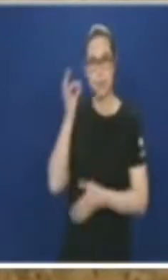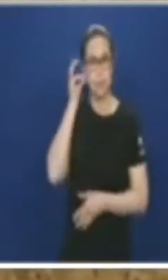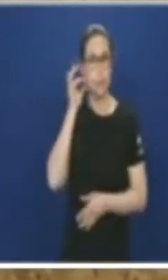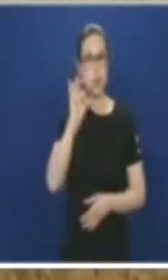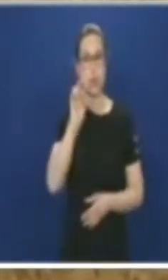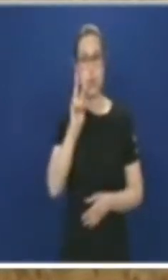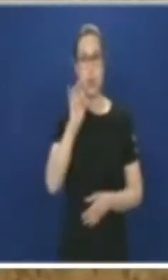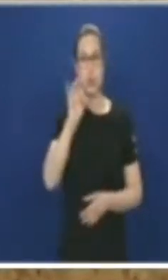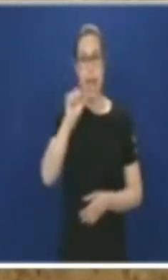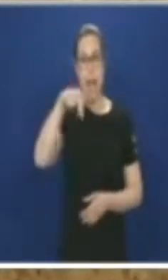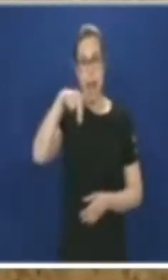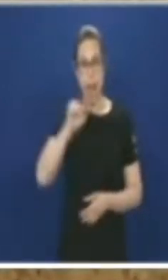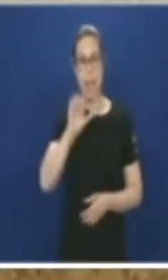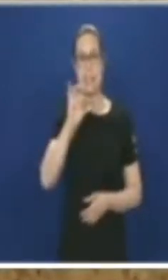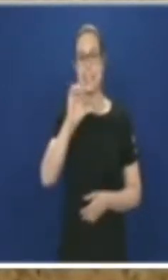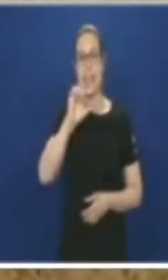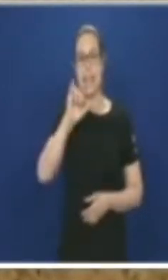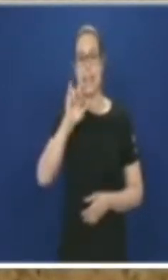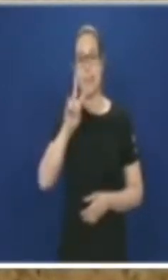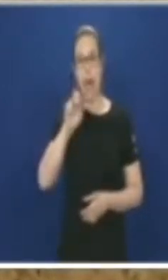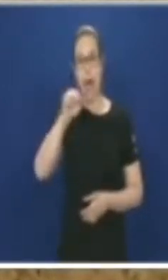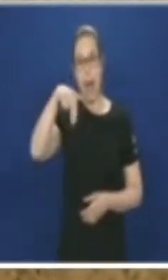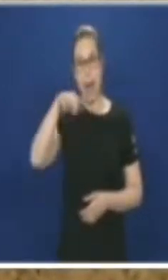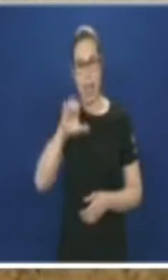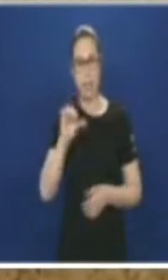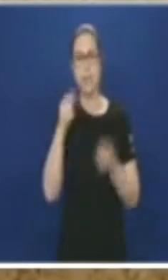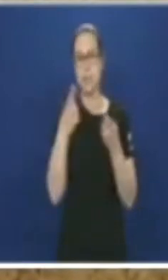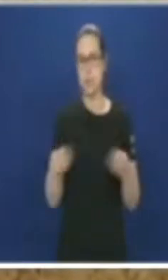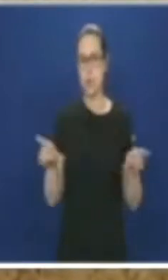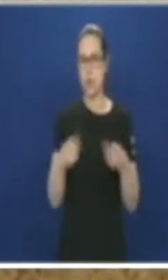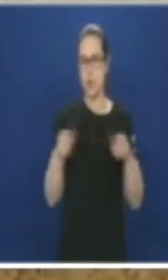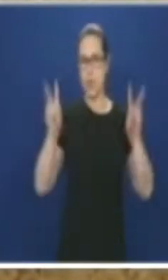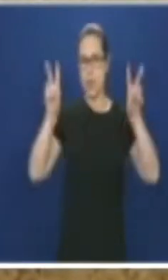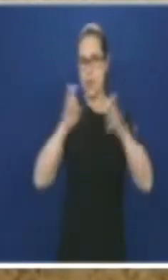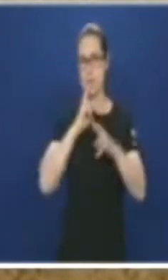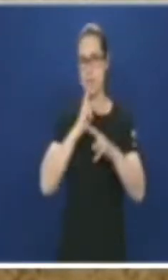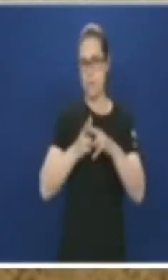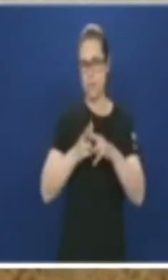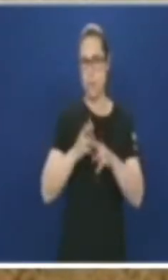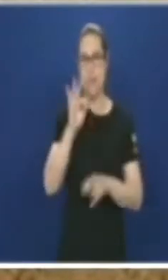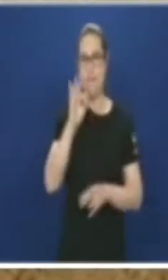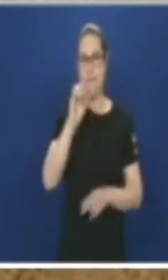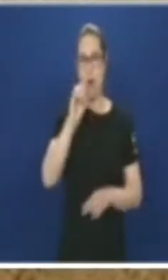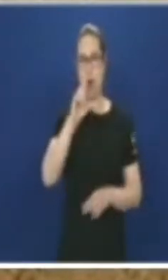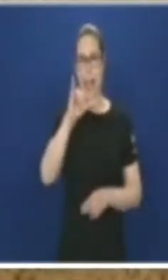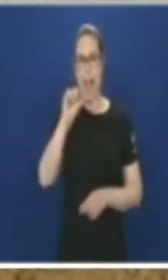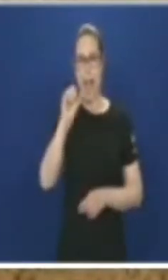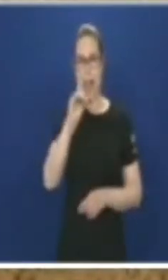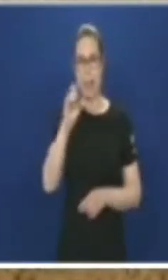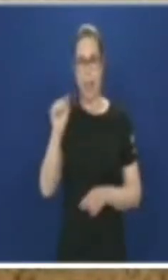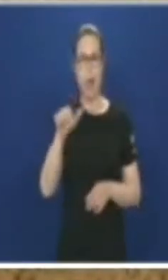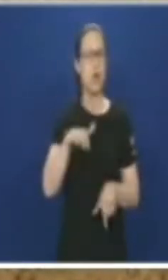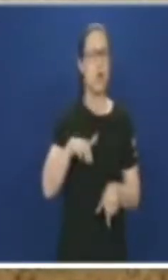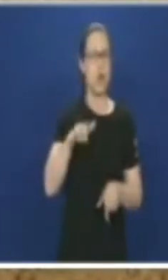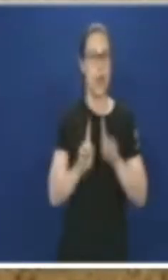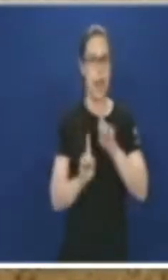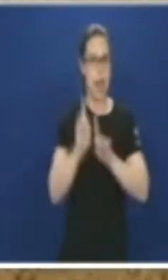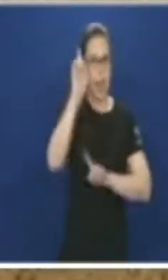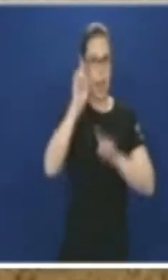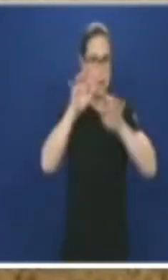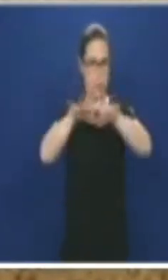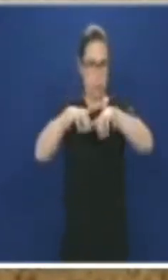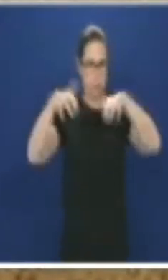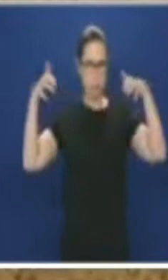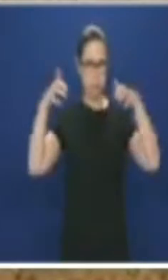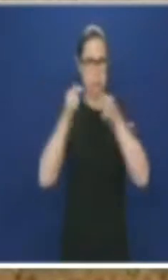interpreta Foliada do Quinteiro. A actuación terá lugar no Salón de Plenos para manter a distancia social, mas